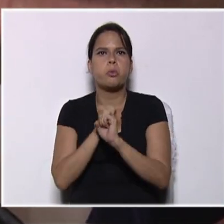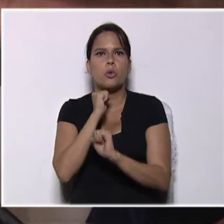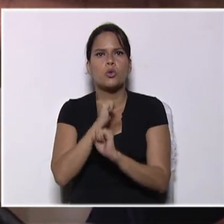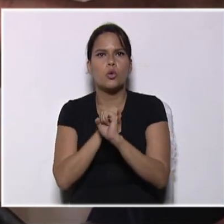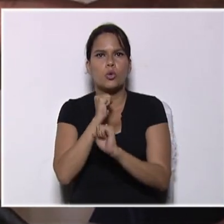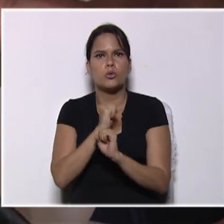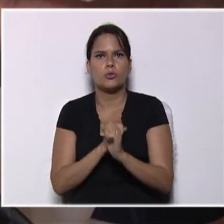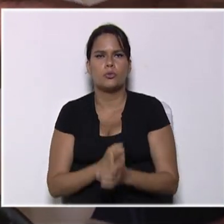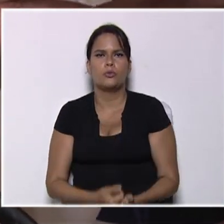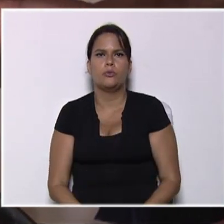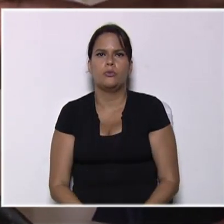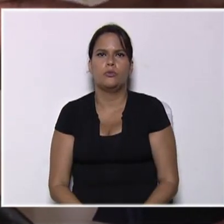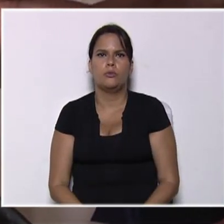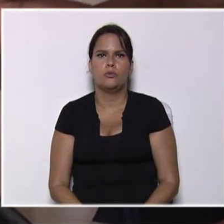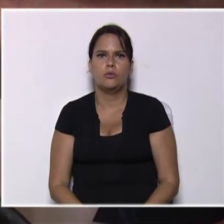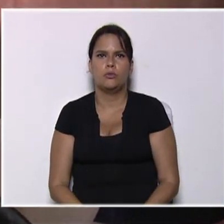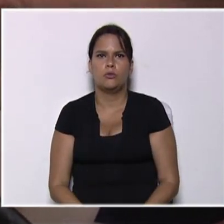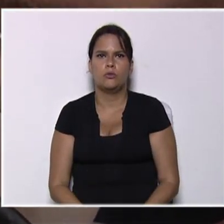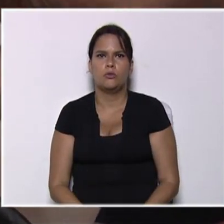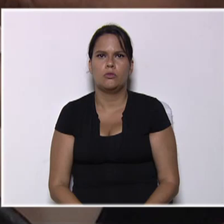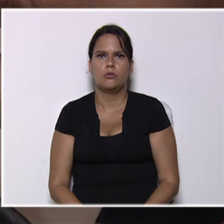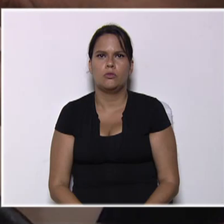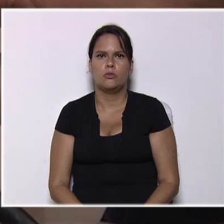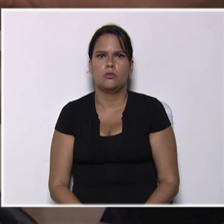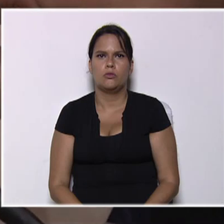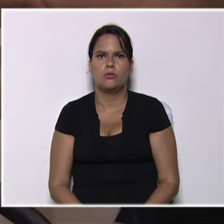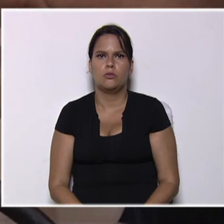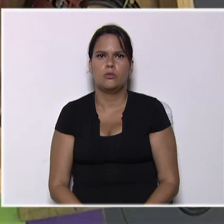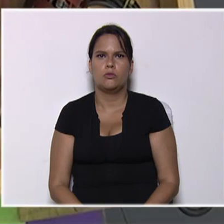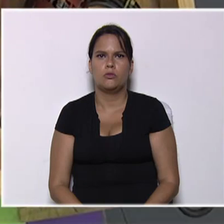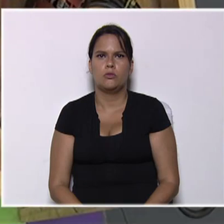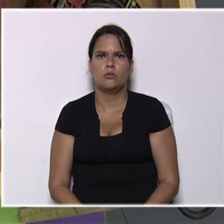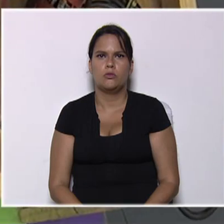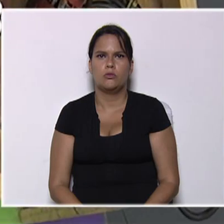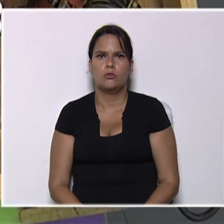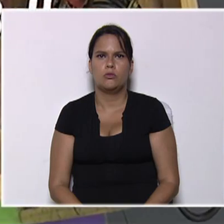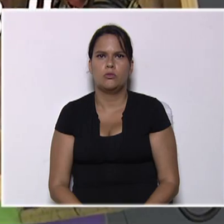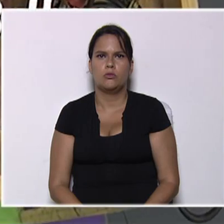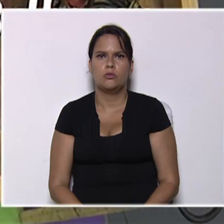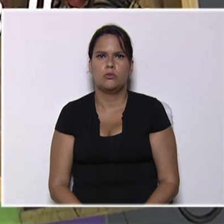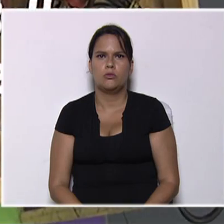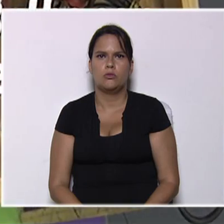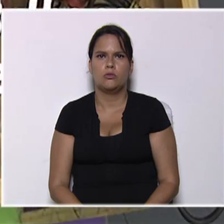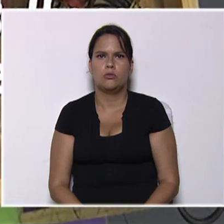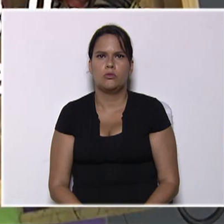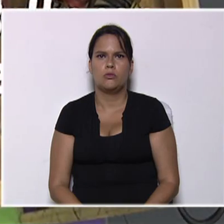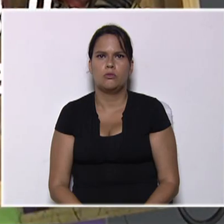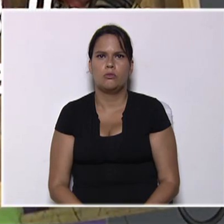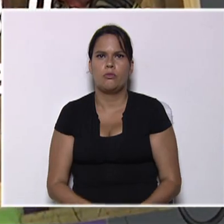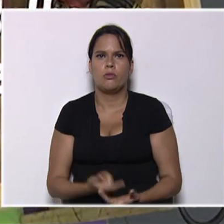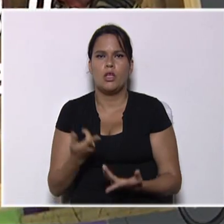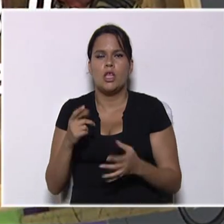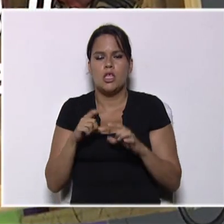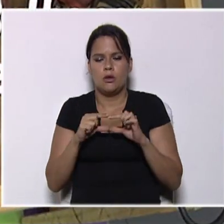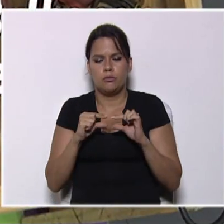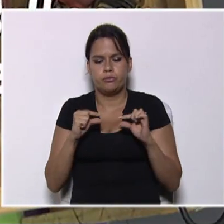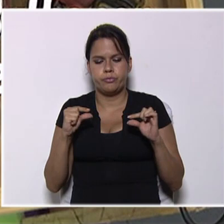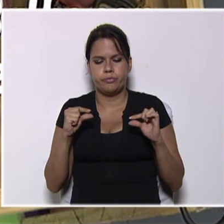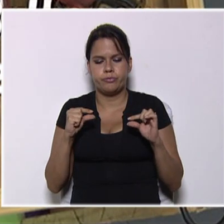como nos lo decía la profesora, aparte de los materiales que se reutilizan. Aquí tenemos un bulbo, ¿verdad?, que tiene una